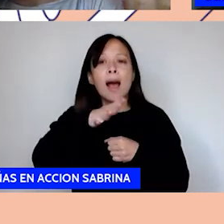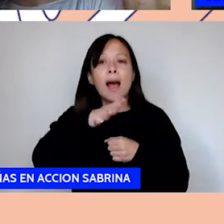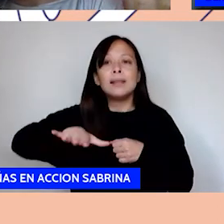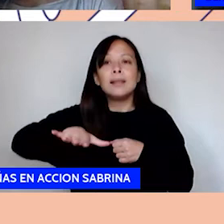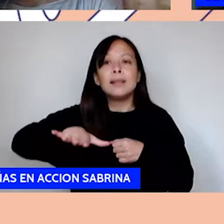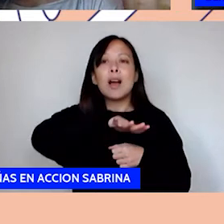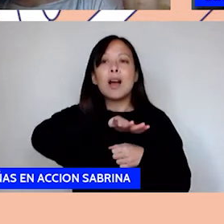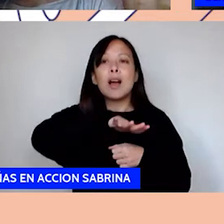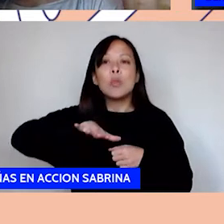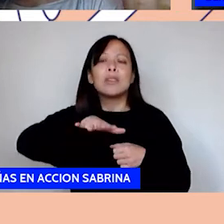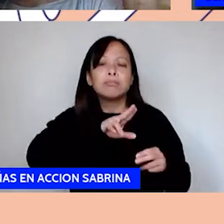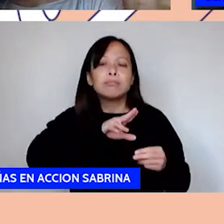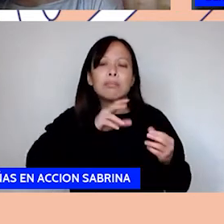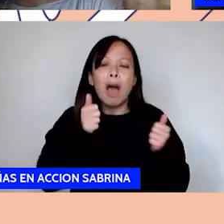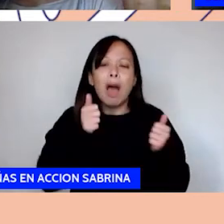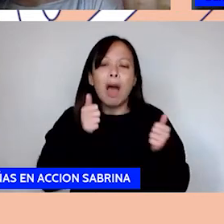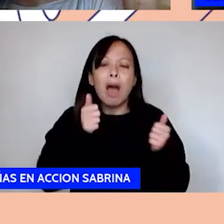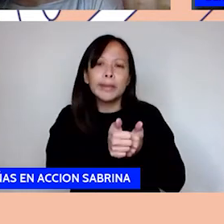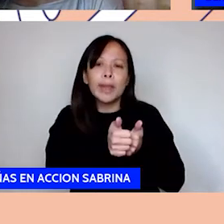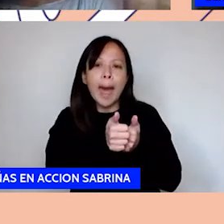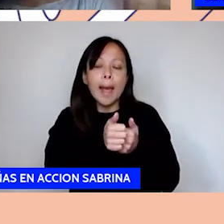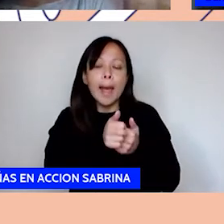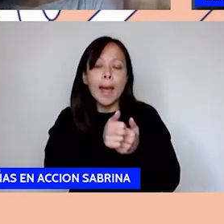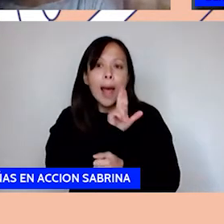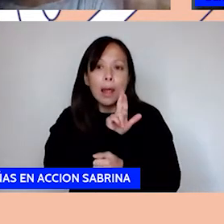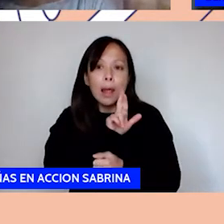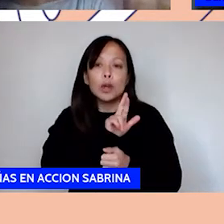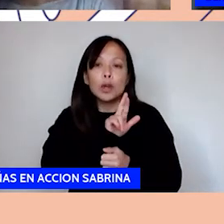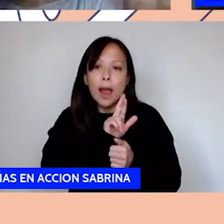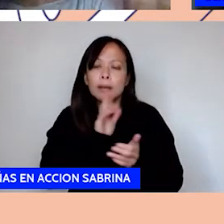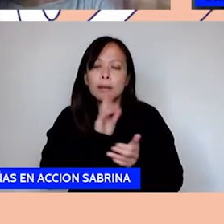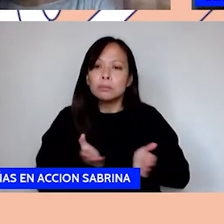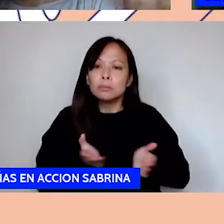fomentar las condiciones para que no nos sintamos solas dentro de la comunidad.